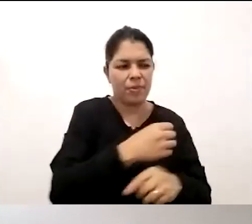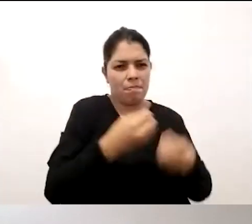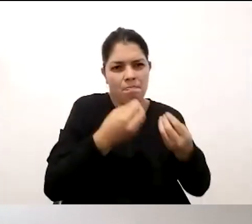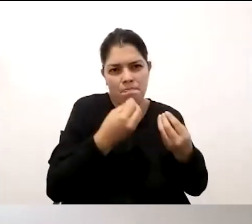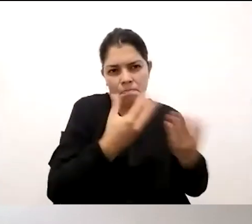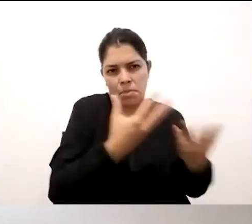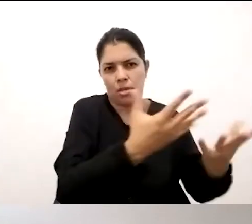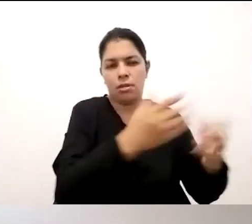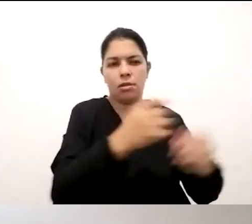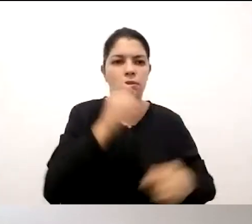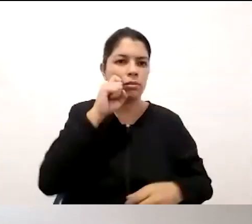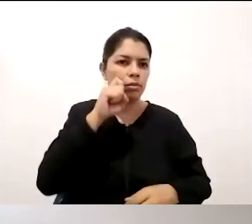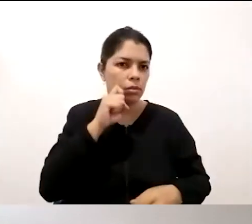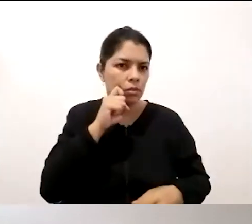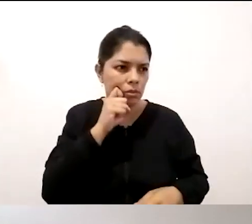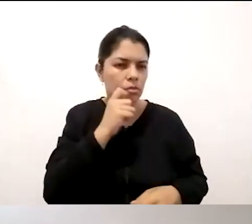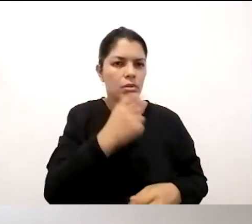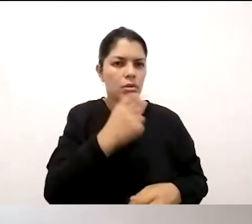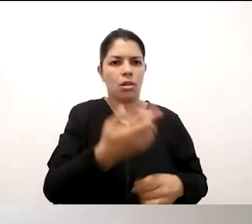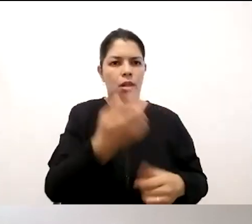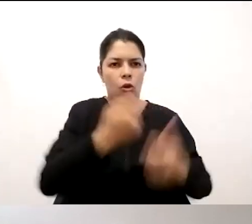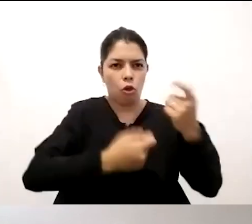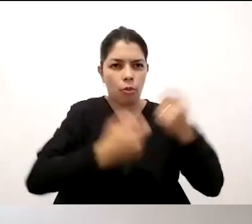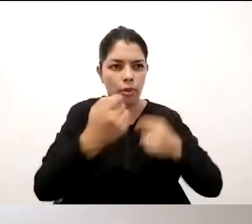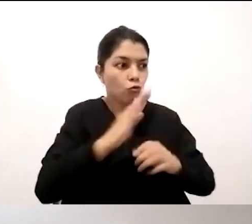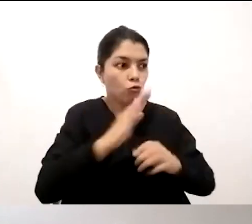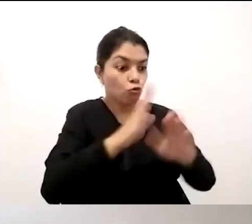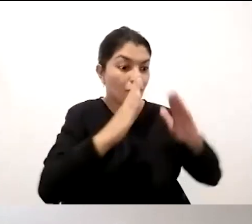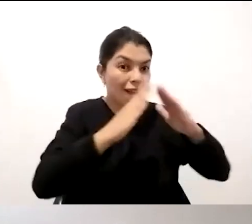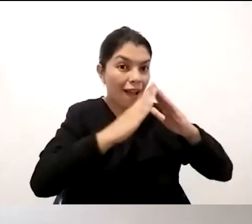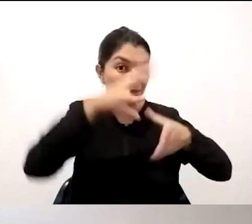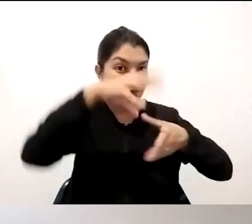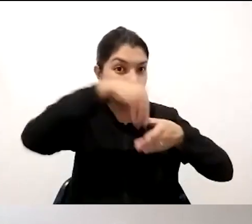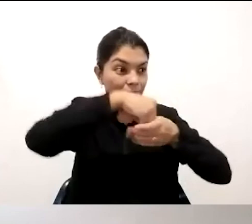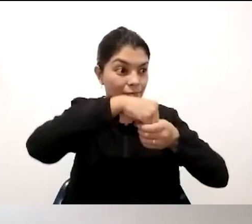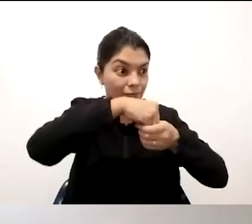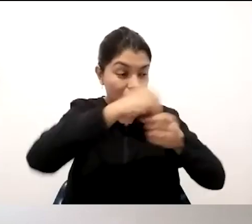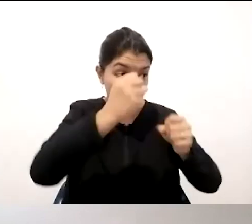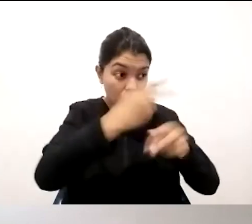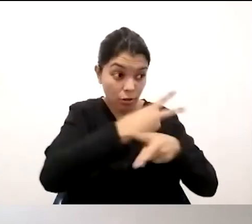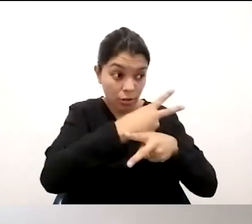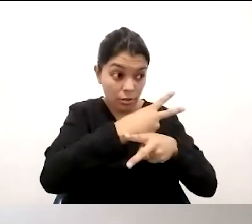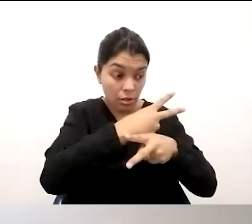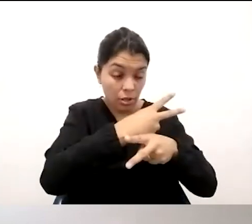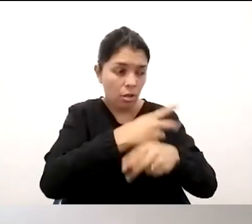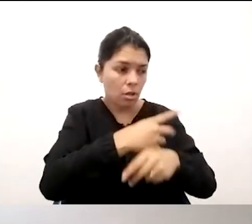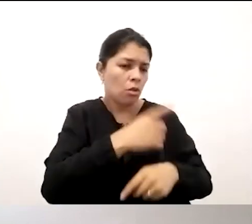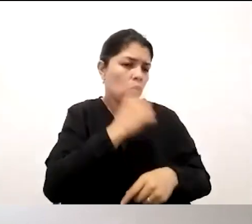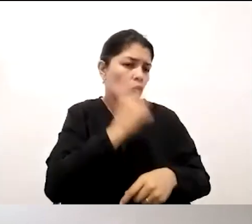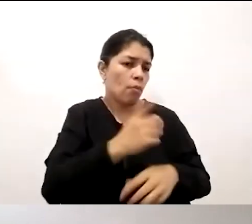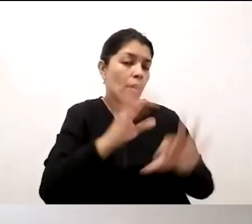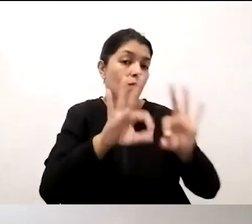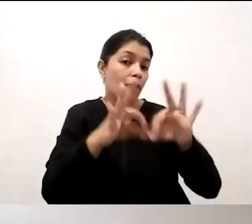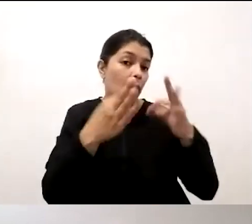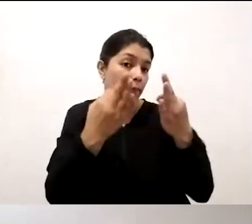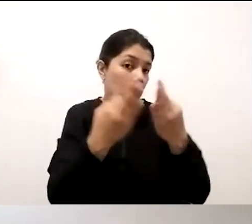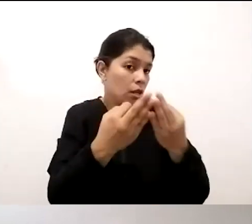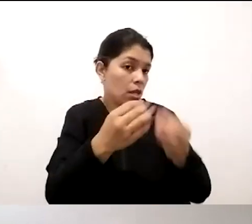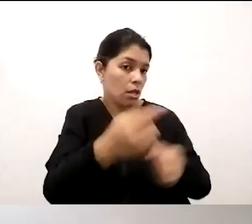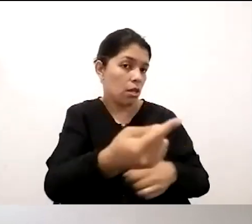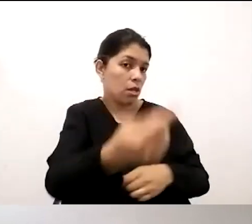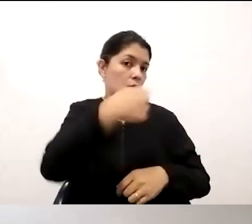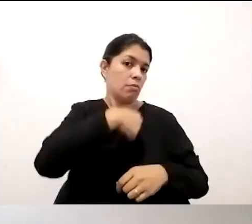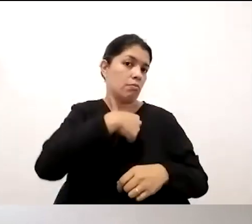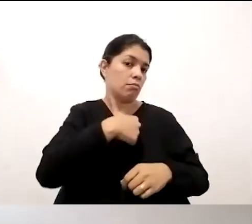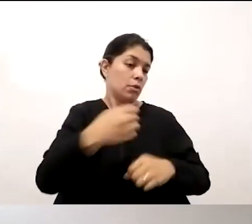económica, que tú vivas al interior de tu casa, sea por tu familia o personas que no son de tu familia, pero